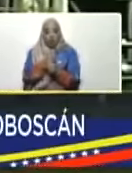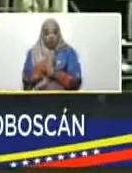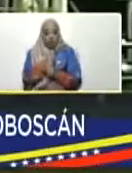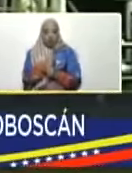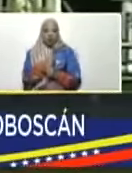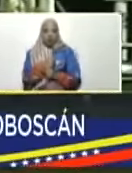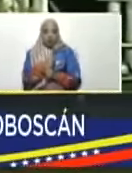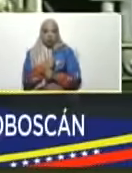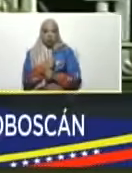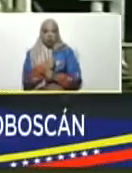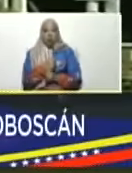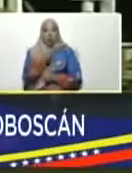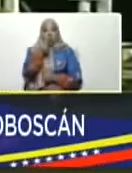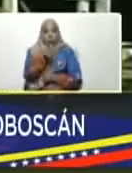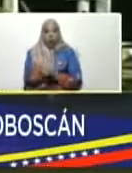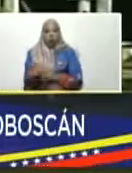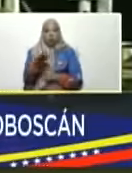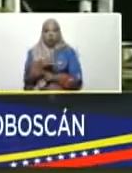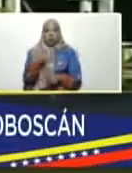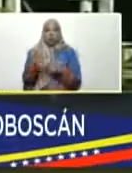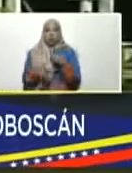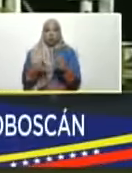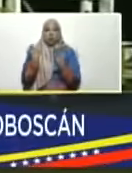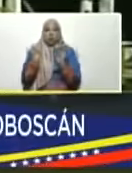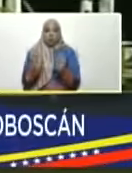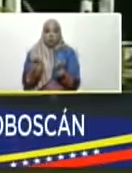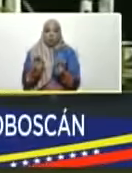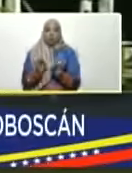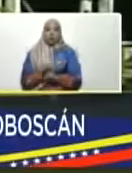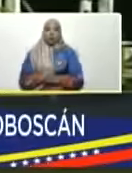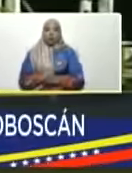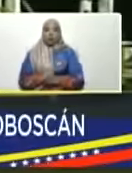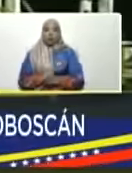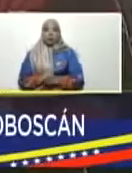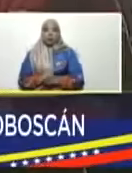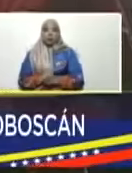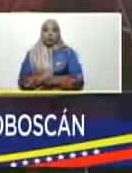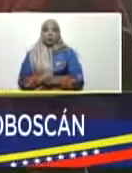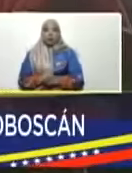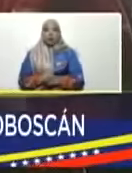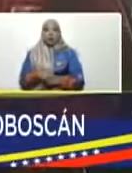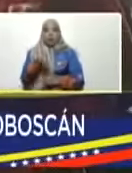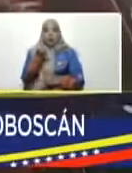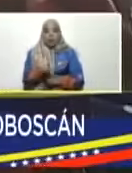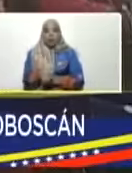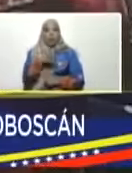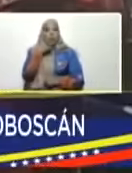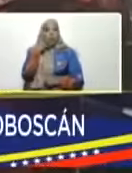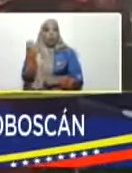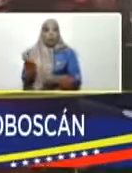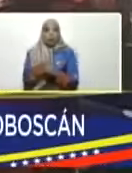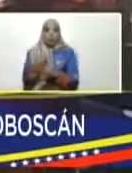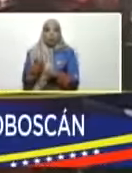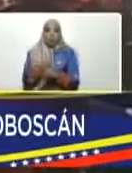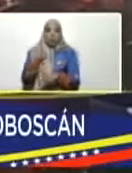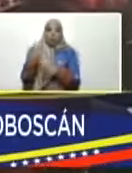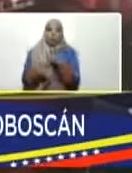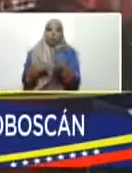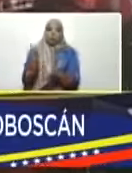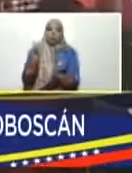el señor Janer Viloria, en este campo. Orgullosos también del trabajo de esa